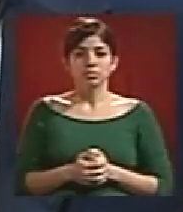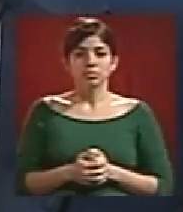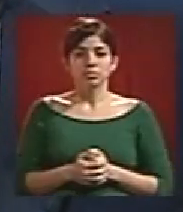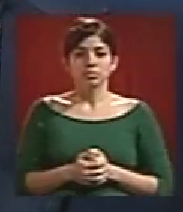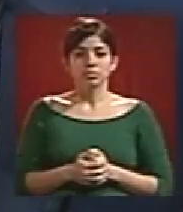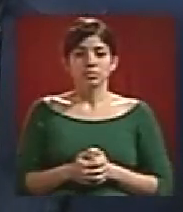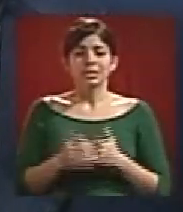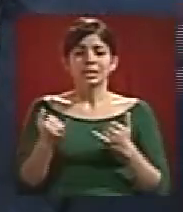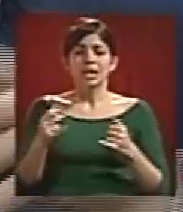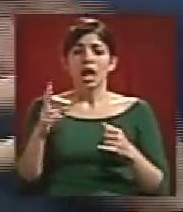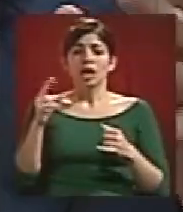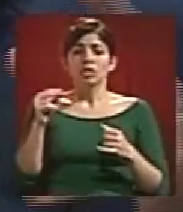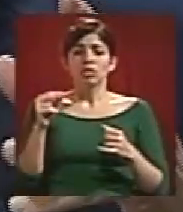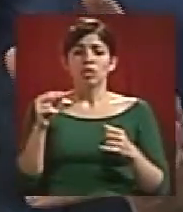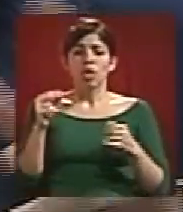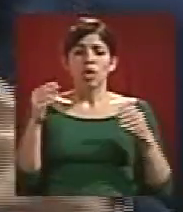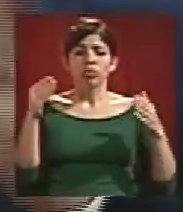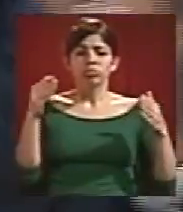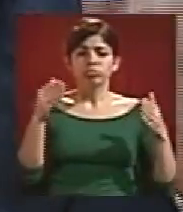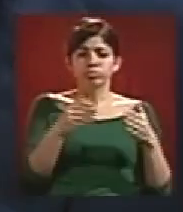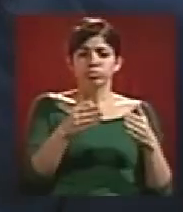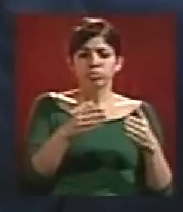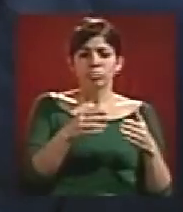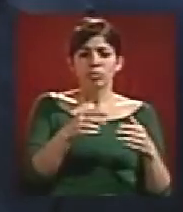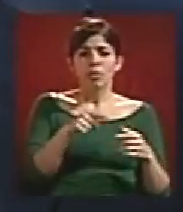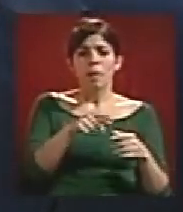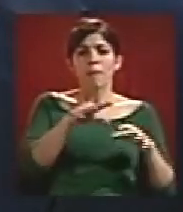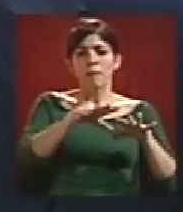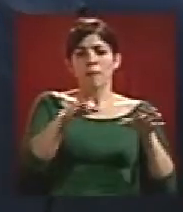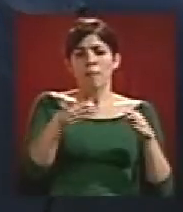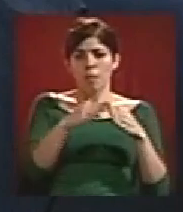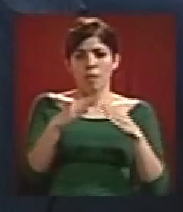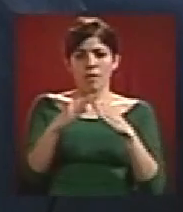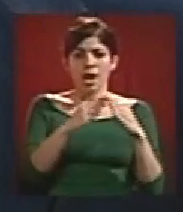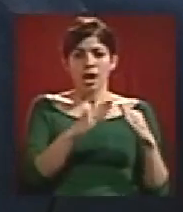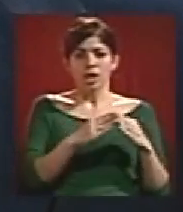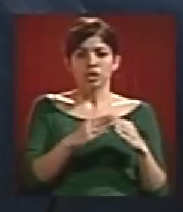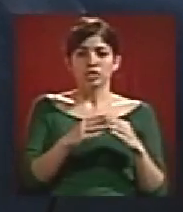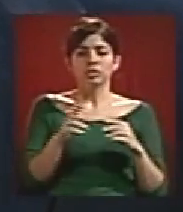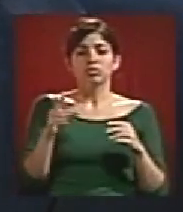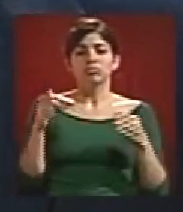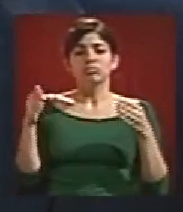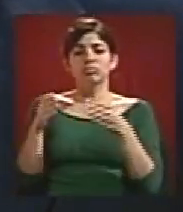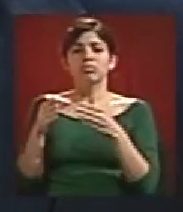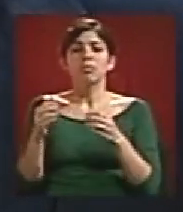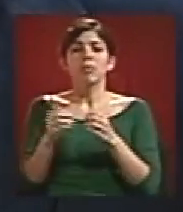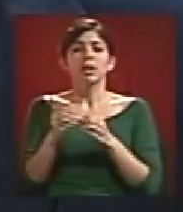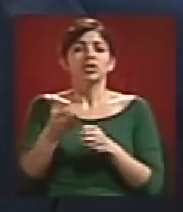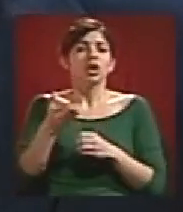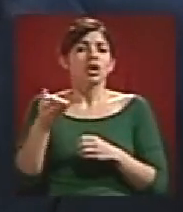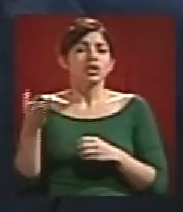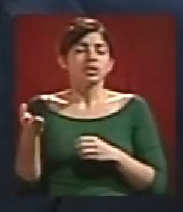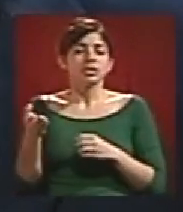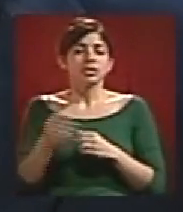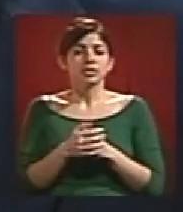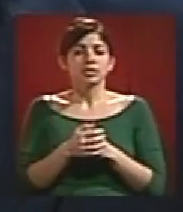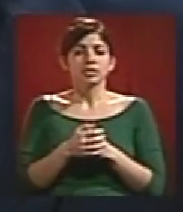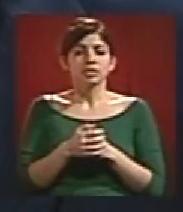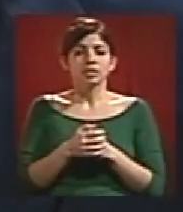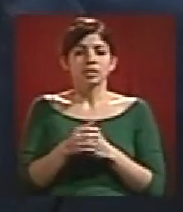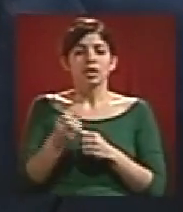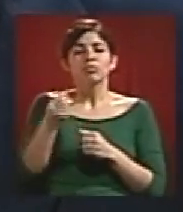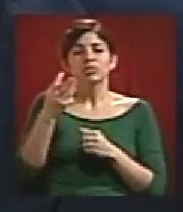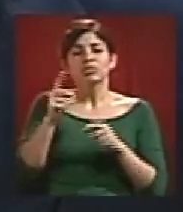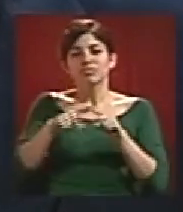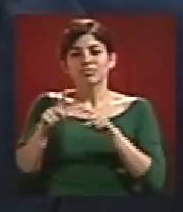ya no yendo al tema inmobiliario, sino un poco... Y tal vez una de las cosas, además de muchas otras